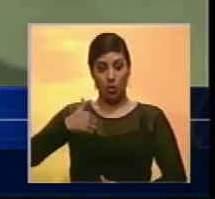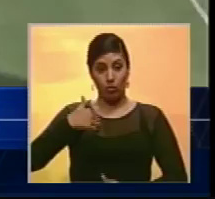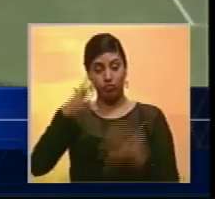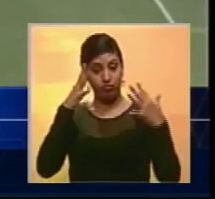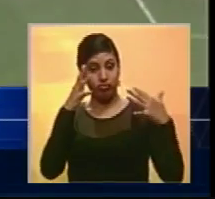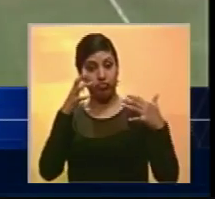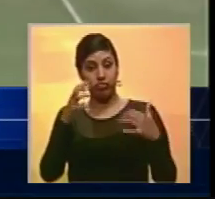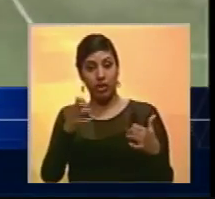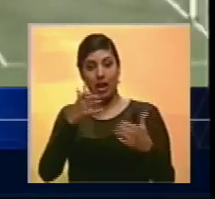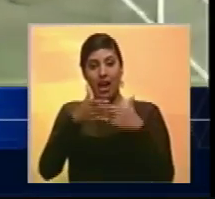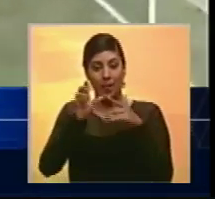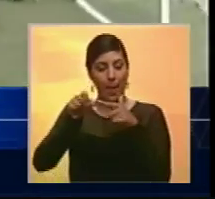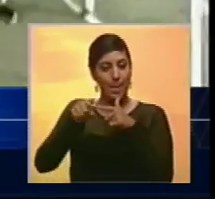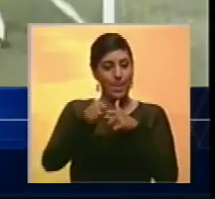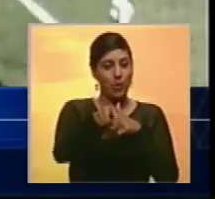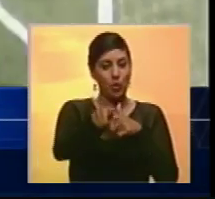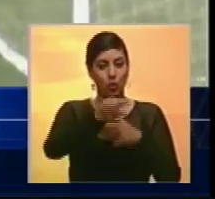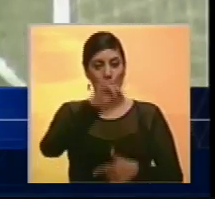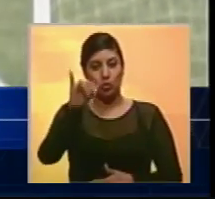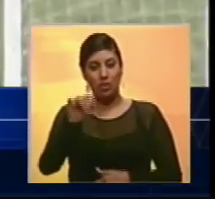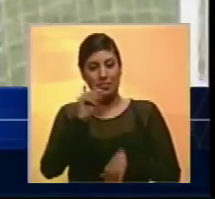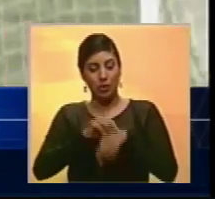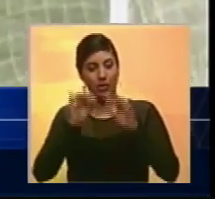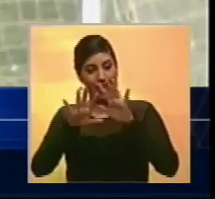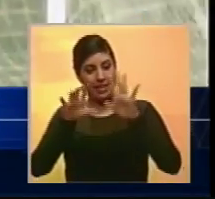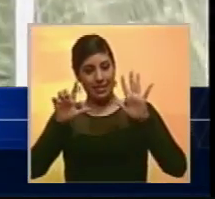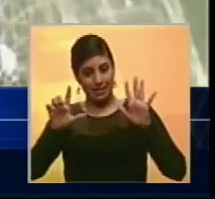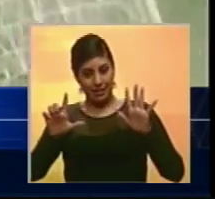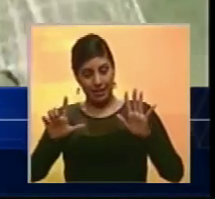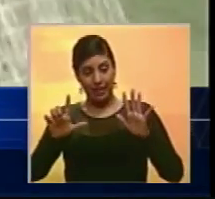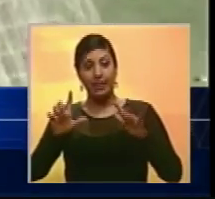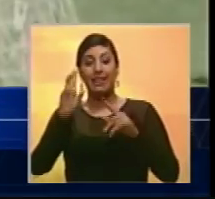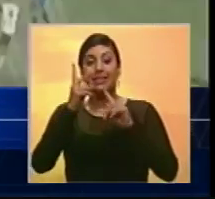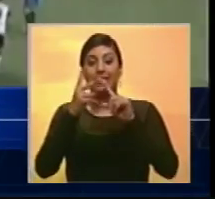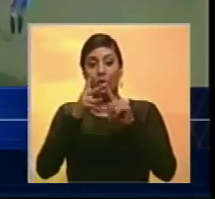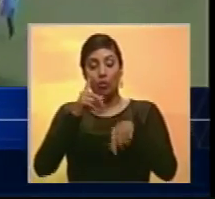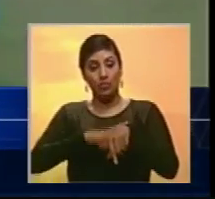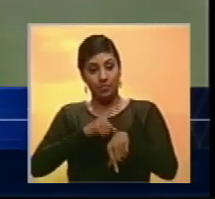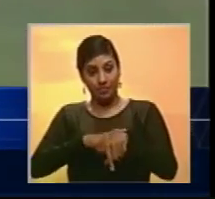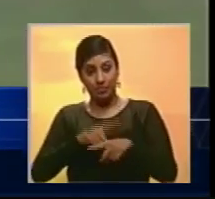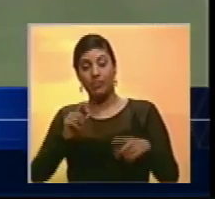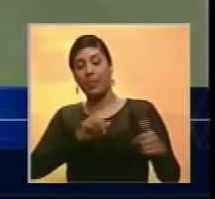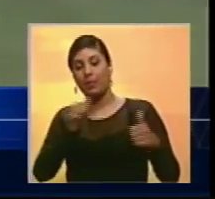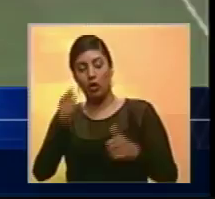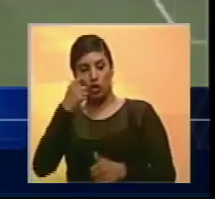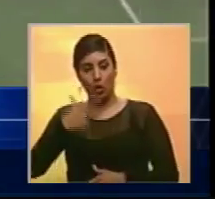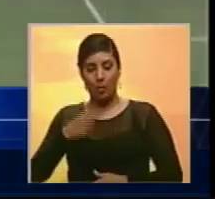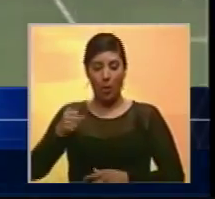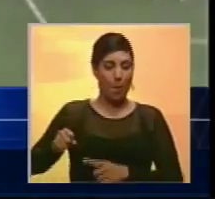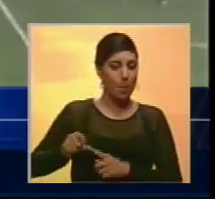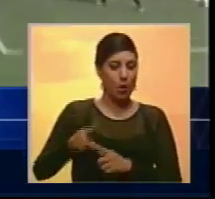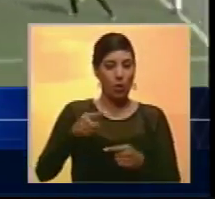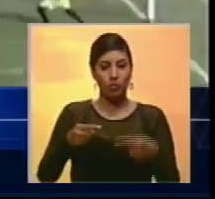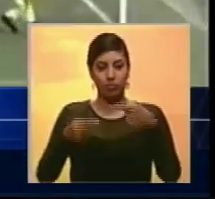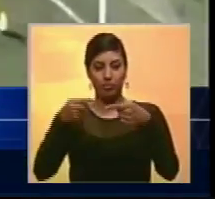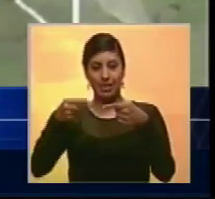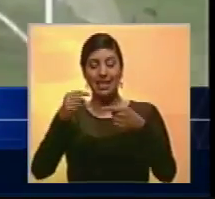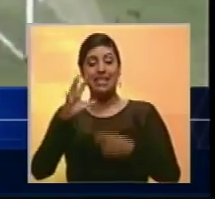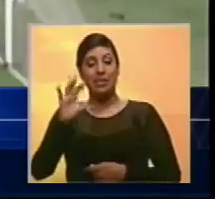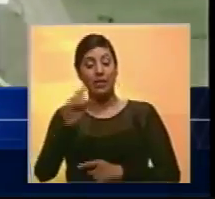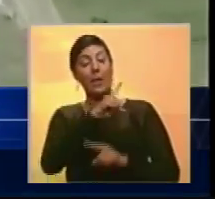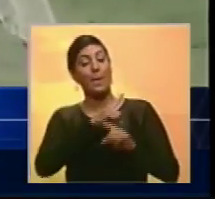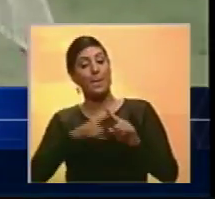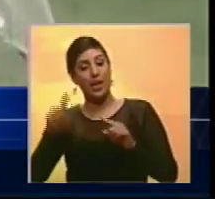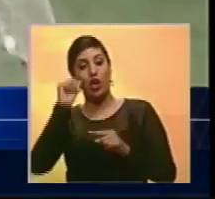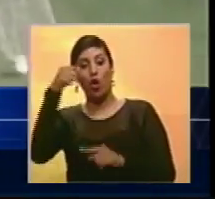Sergio Onrein abrió el marcador para el Zulia al minuto 17. En la segunda mitad, Richard Blanco anotó el gol del empate a los 50, pero